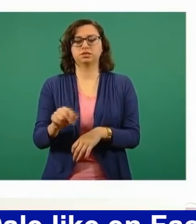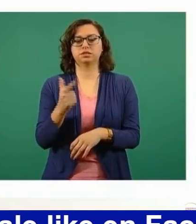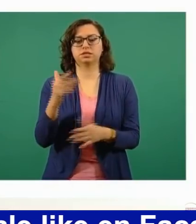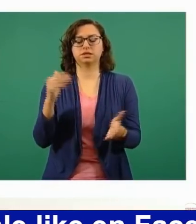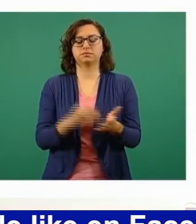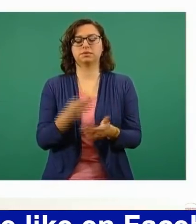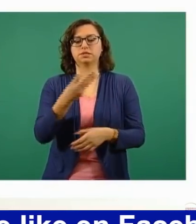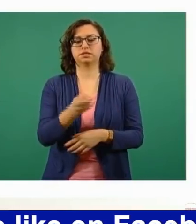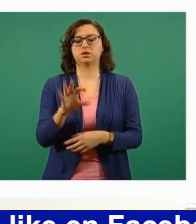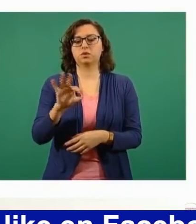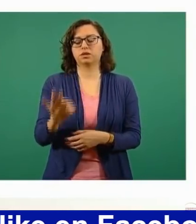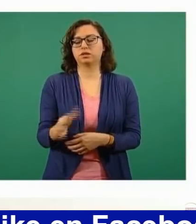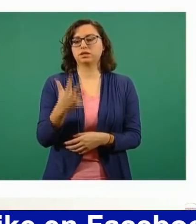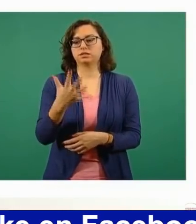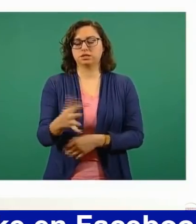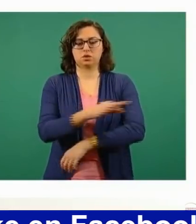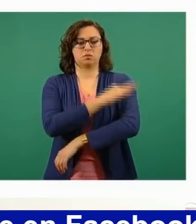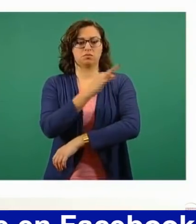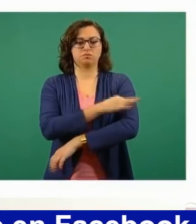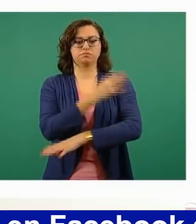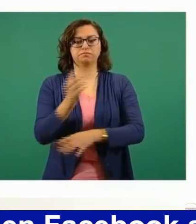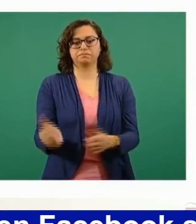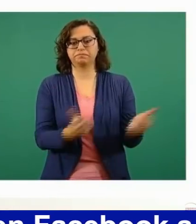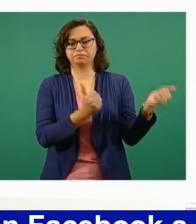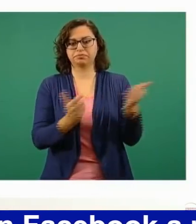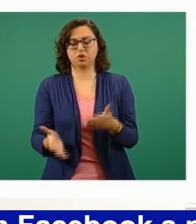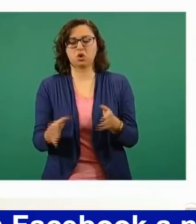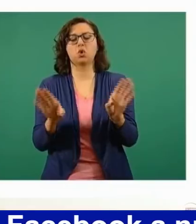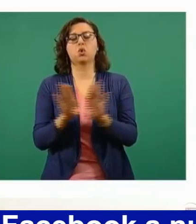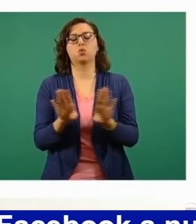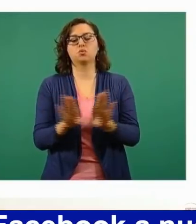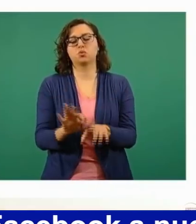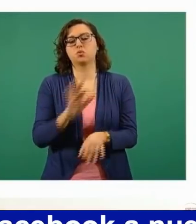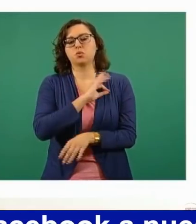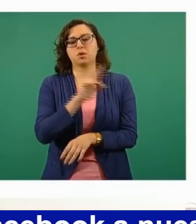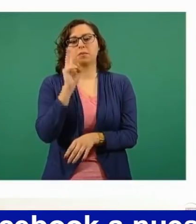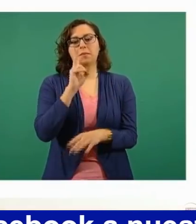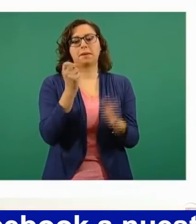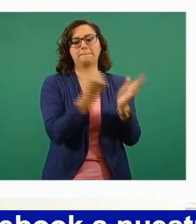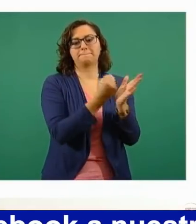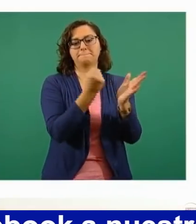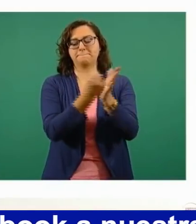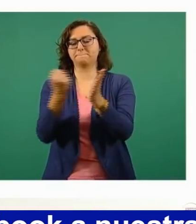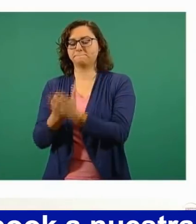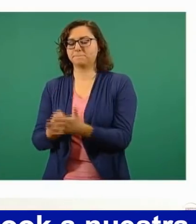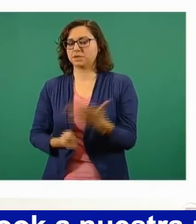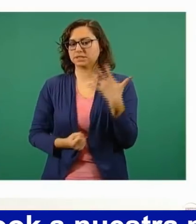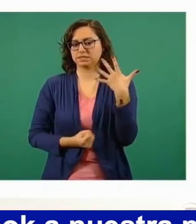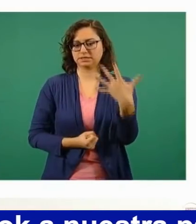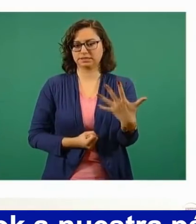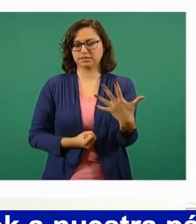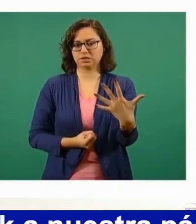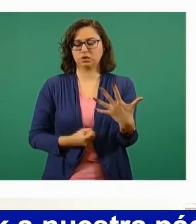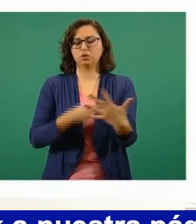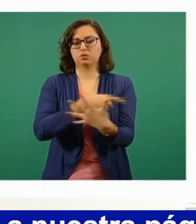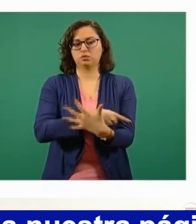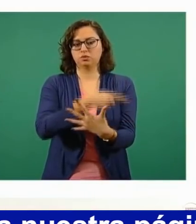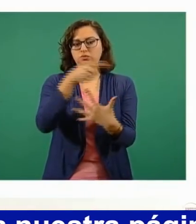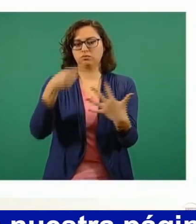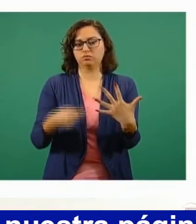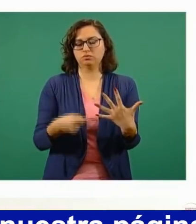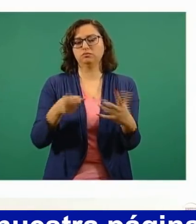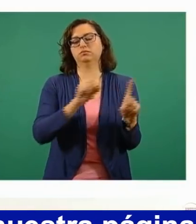18,887,345, que se desagregan de acuerdo a lo que se ve en las imágenes. Estamos utilizando 5 vacunas de